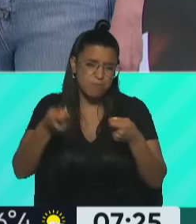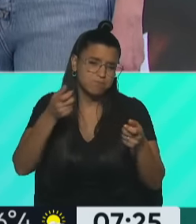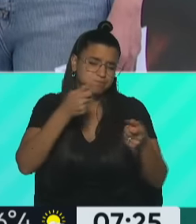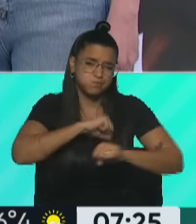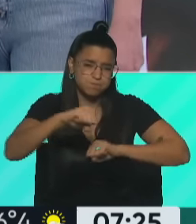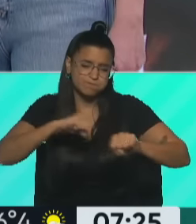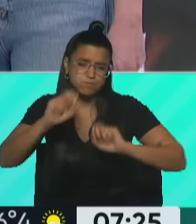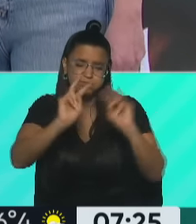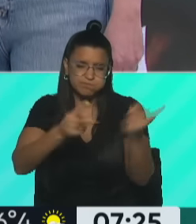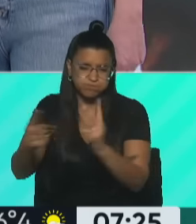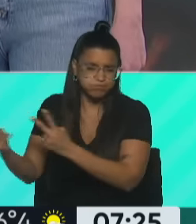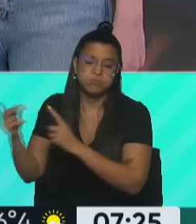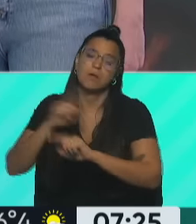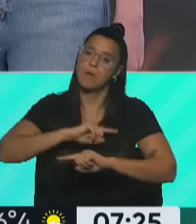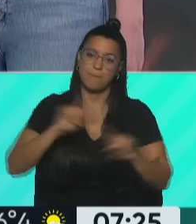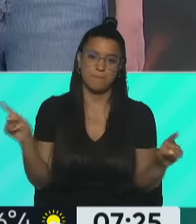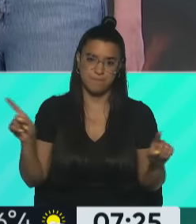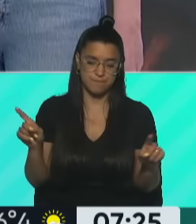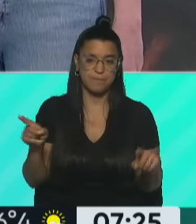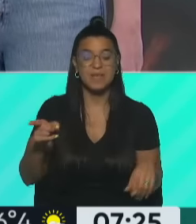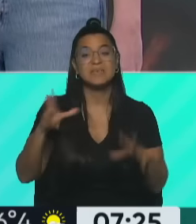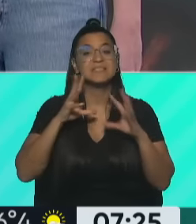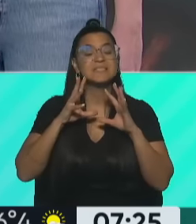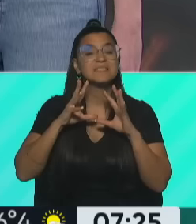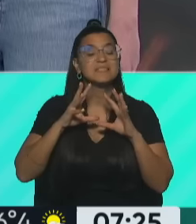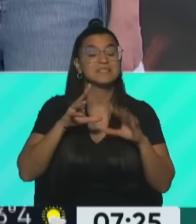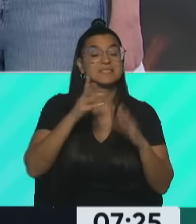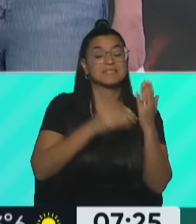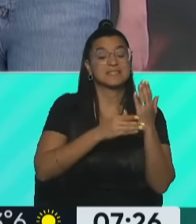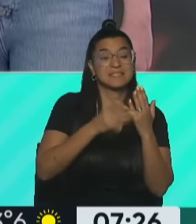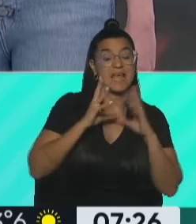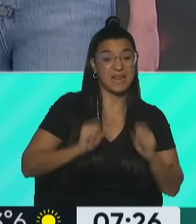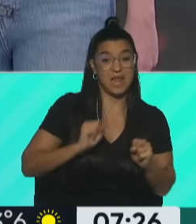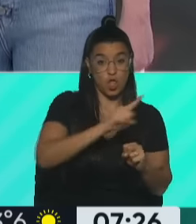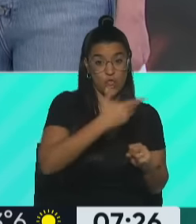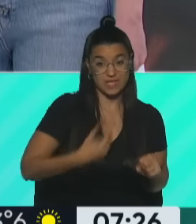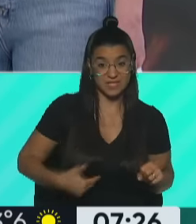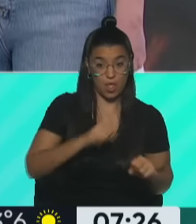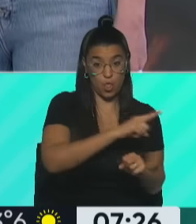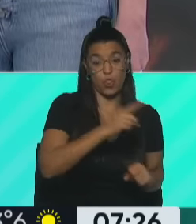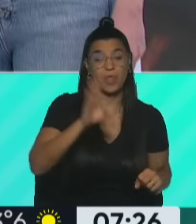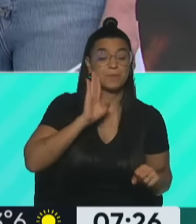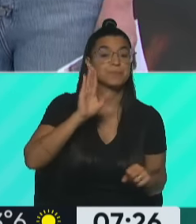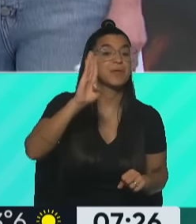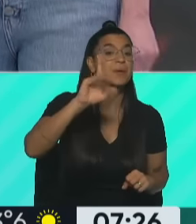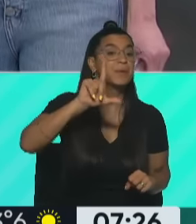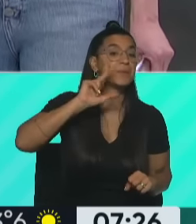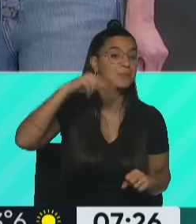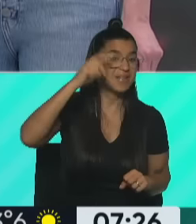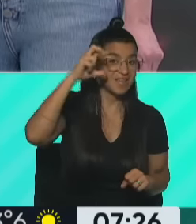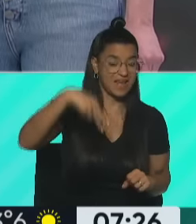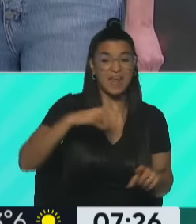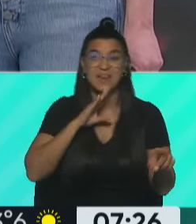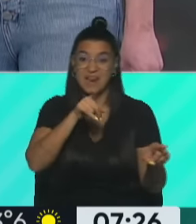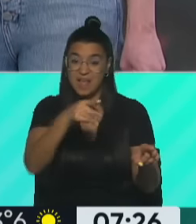civiles. Esto lo dijo, recordemos, el secretario de Estado norteamericano Anthony Blinken en Israel. Bueno, esto al parecer